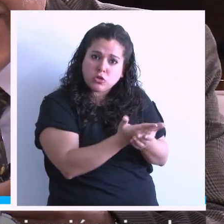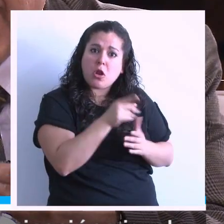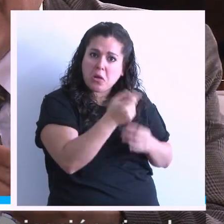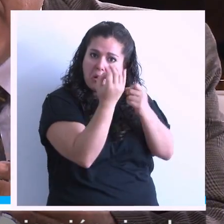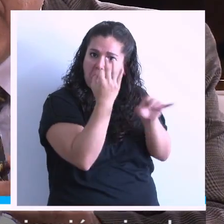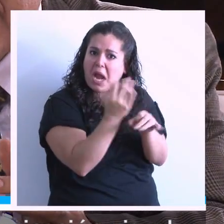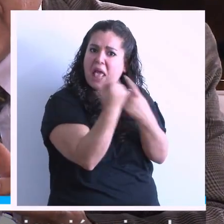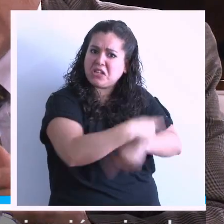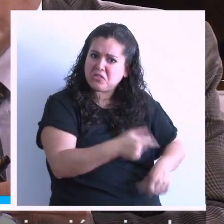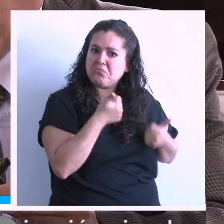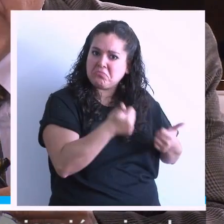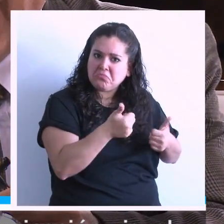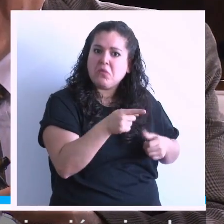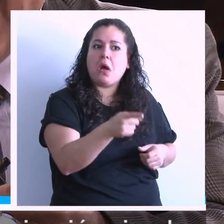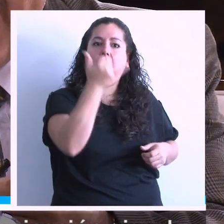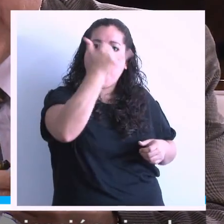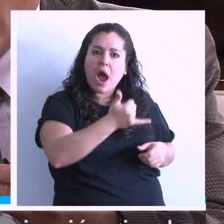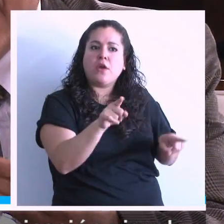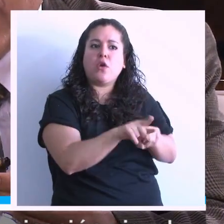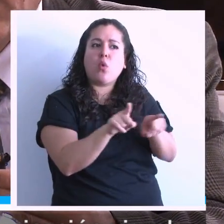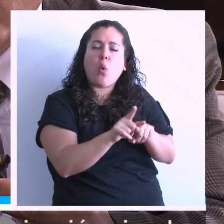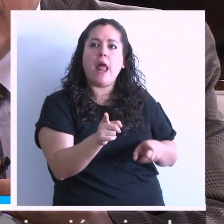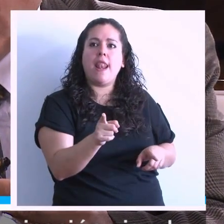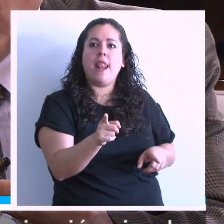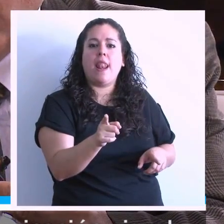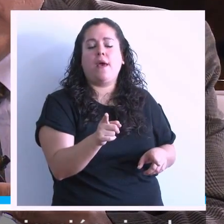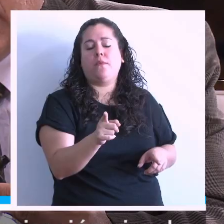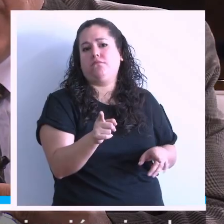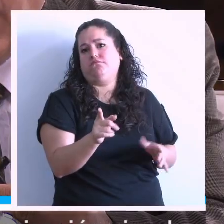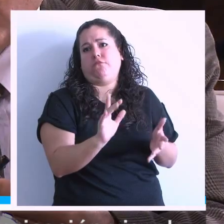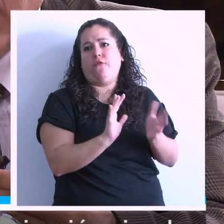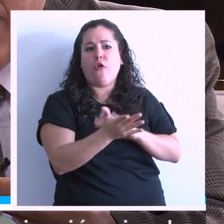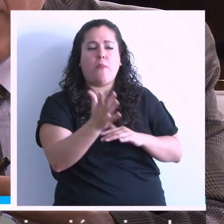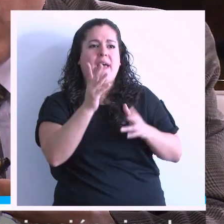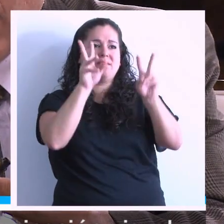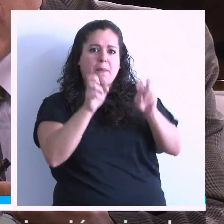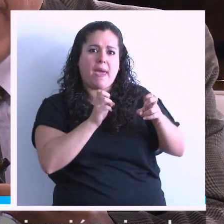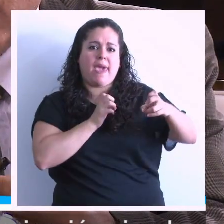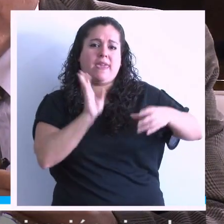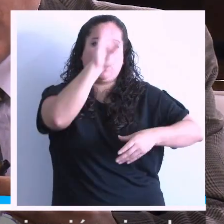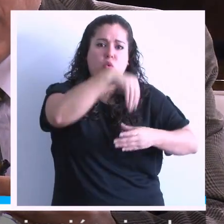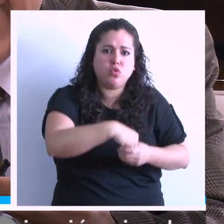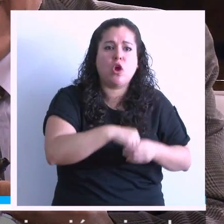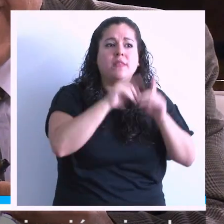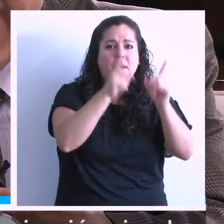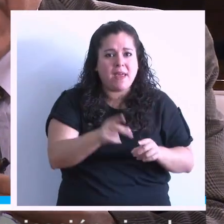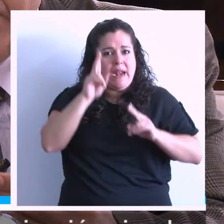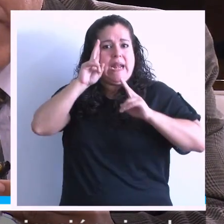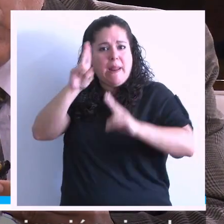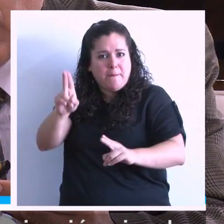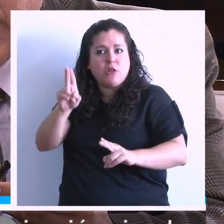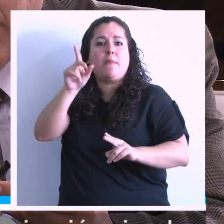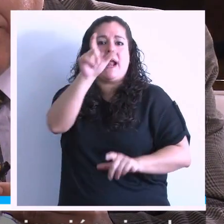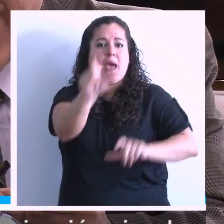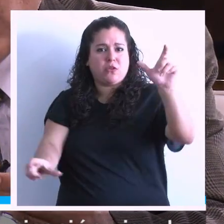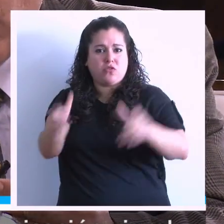de estas características, donde hay un gran protagonismo de los temas vinculados a la inclusión y al